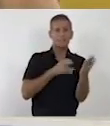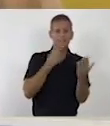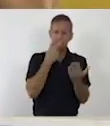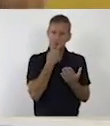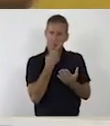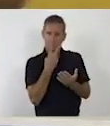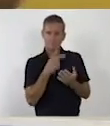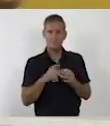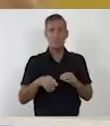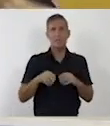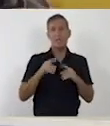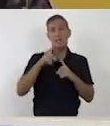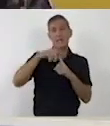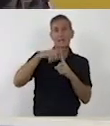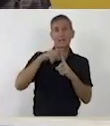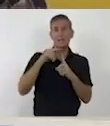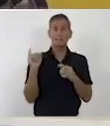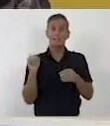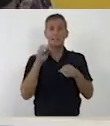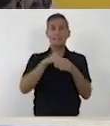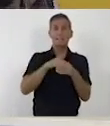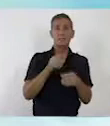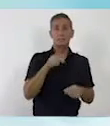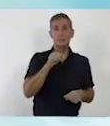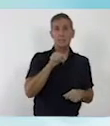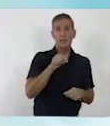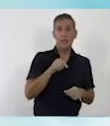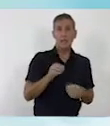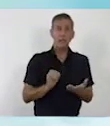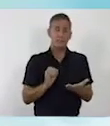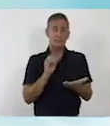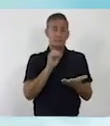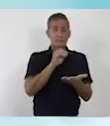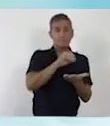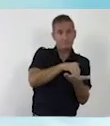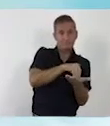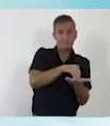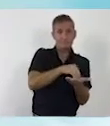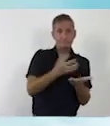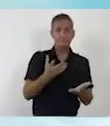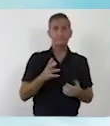poder evaluar la tarea integradora. Y entonces acá les vamos a colocar